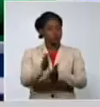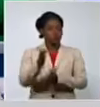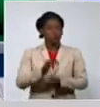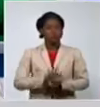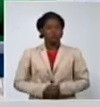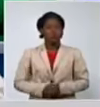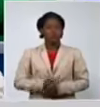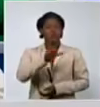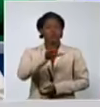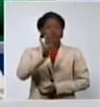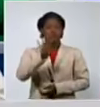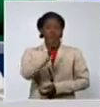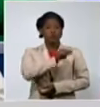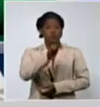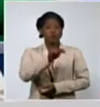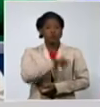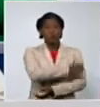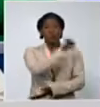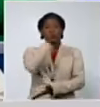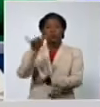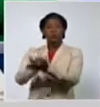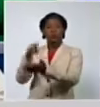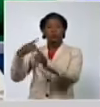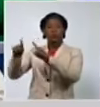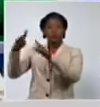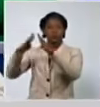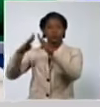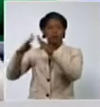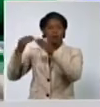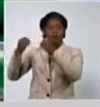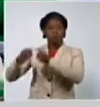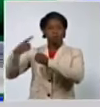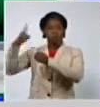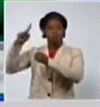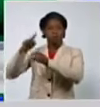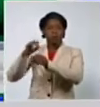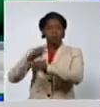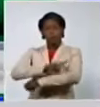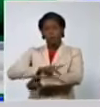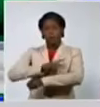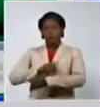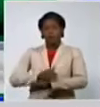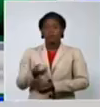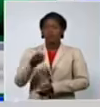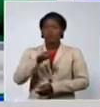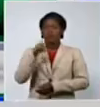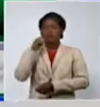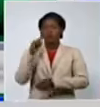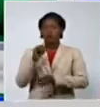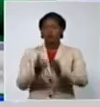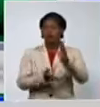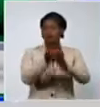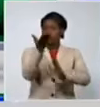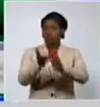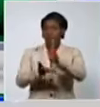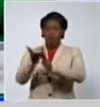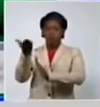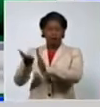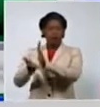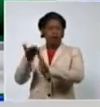países. Ayer una cifra de altas que supera el número de casos confirmados,